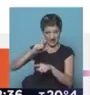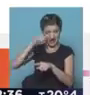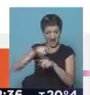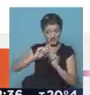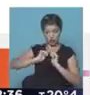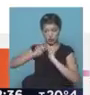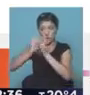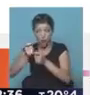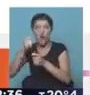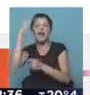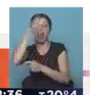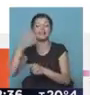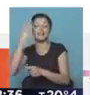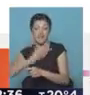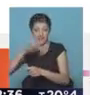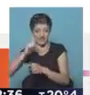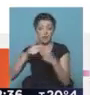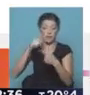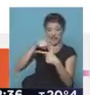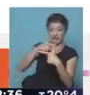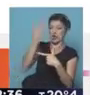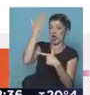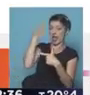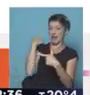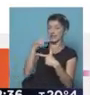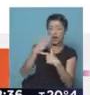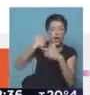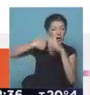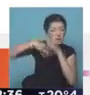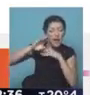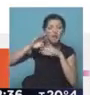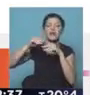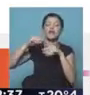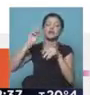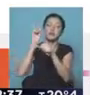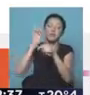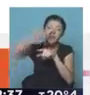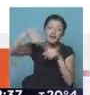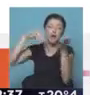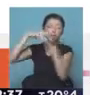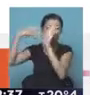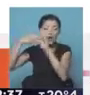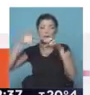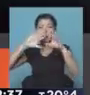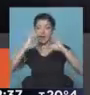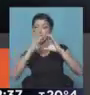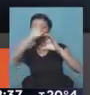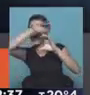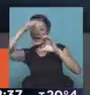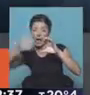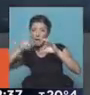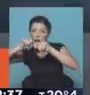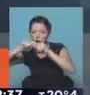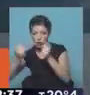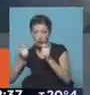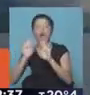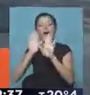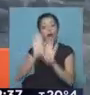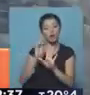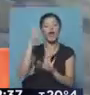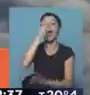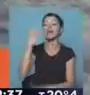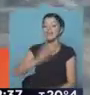clorofluorocarbonos, principales responsables de la destrucción de la capa de ozono. Y aunque los HFC no son nocivos para